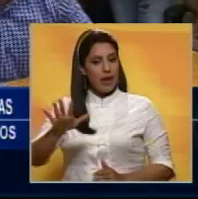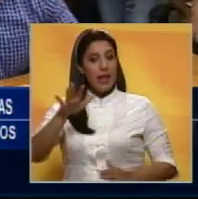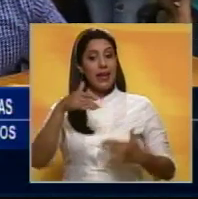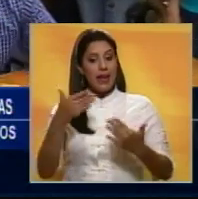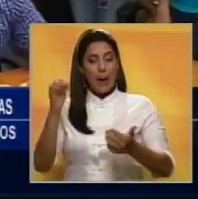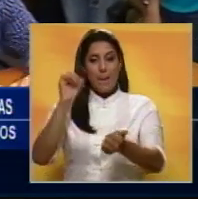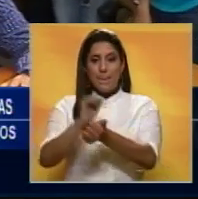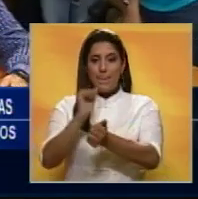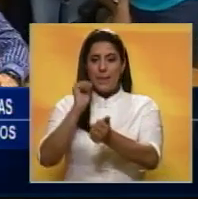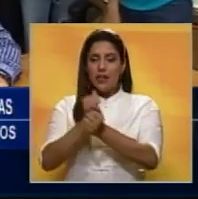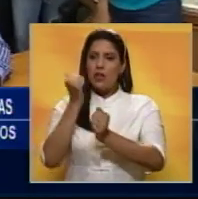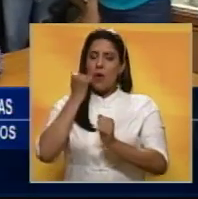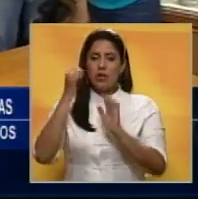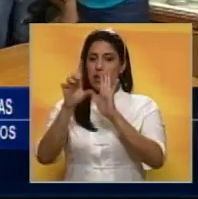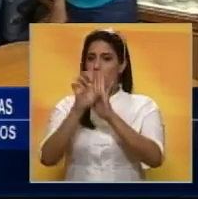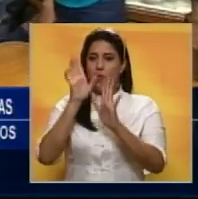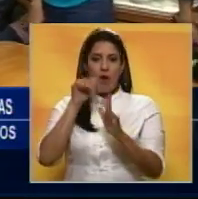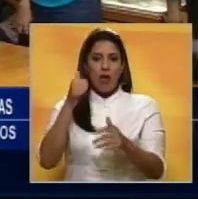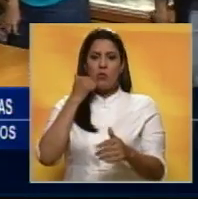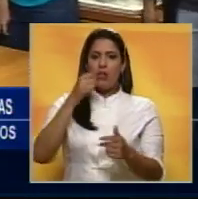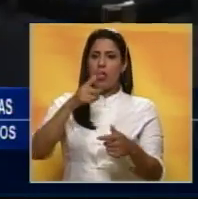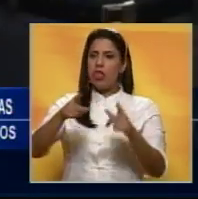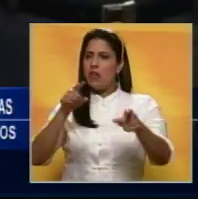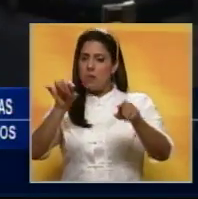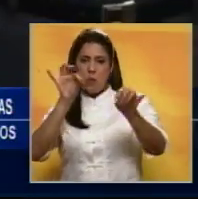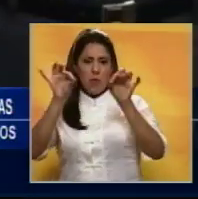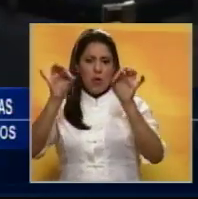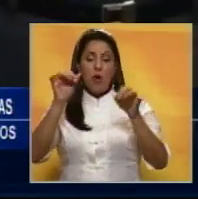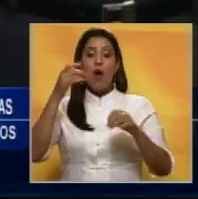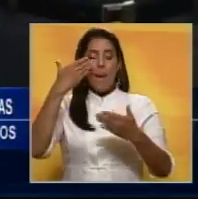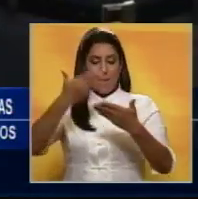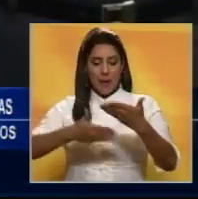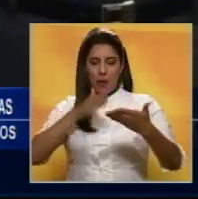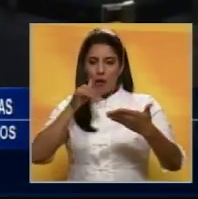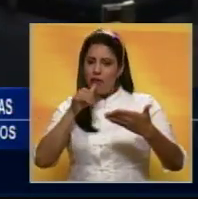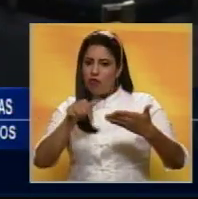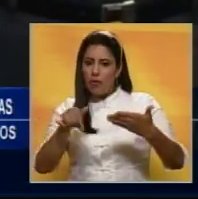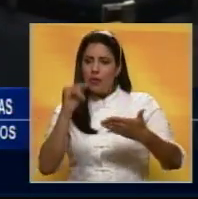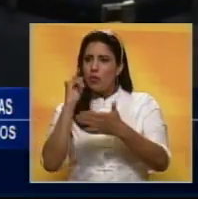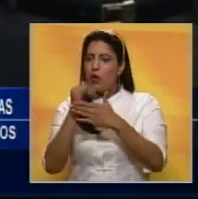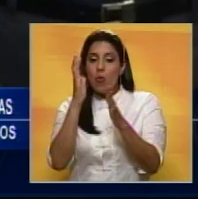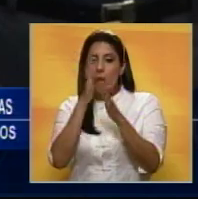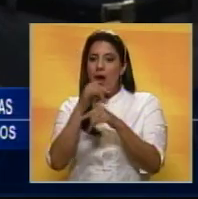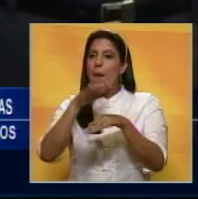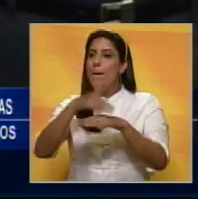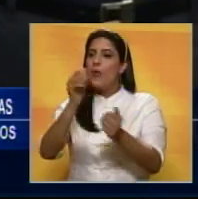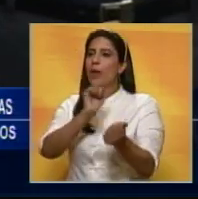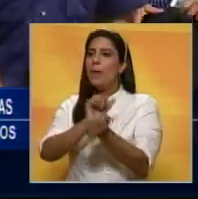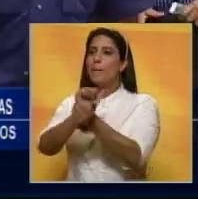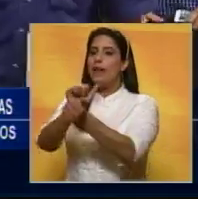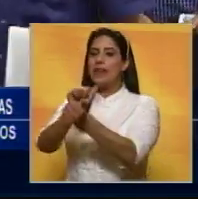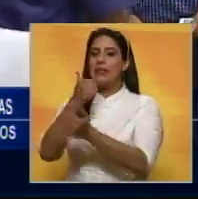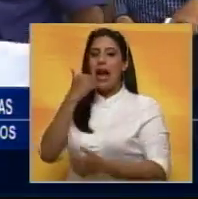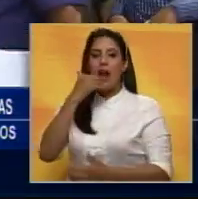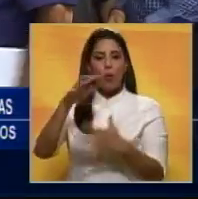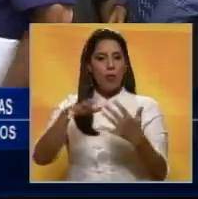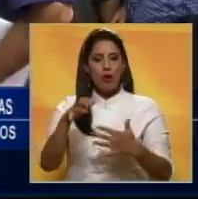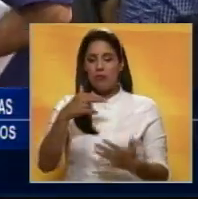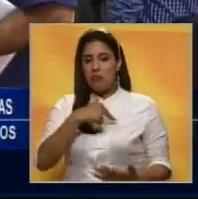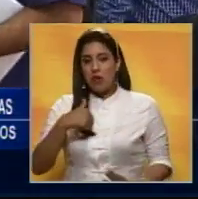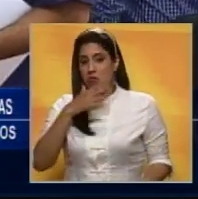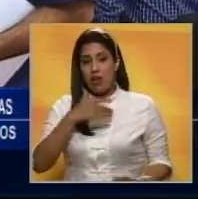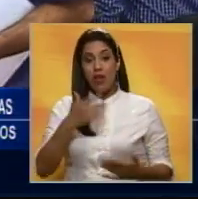las detenciones han sido ilegales, pues las actas policiales no presentan ningún tipo de pruebas que determinen la comisión de algún tipo de